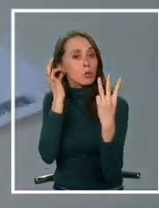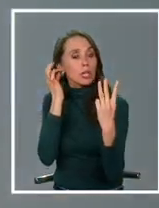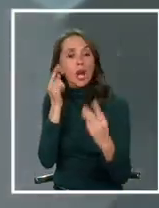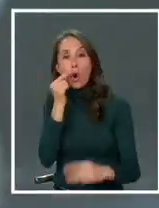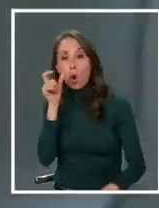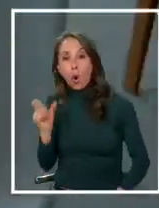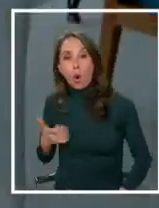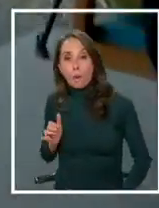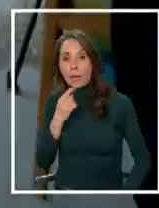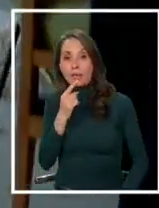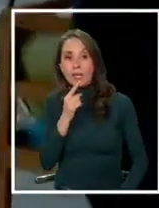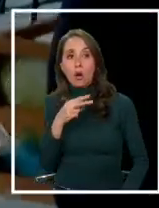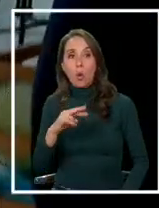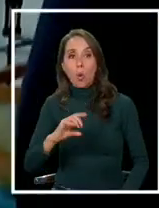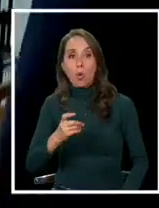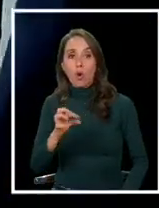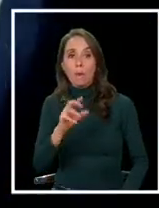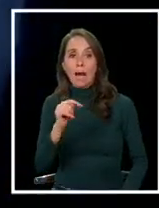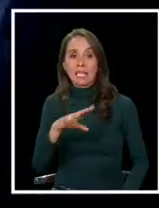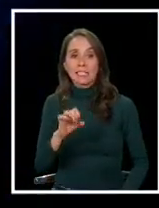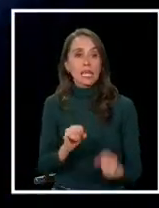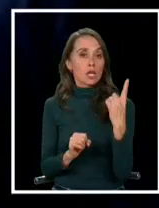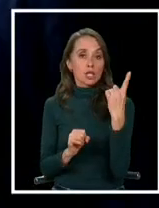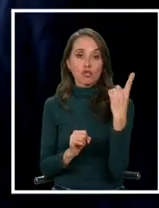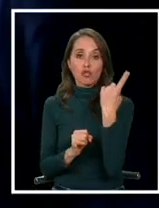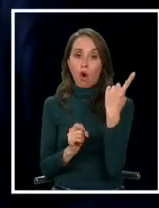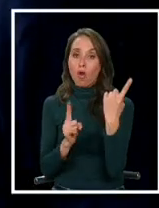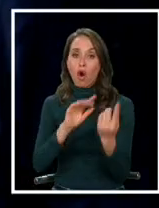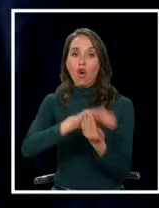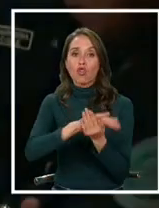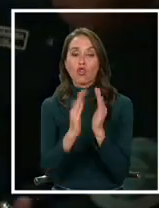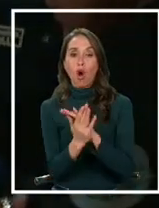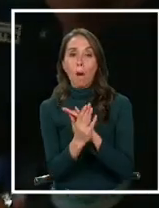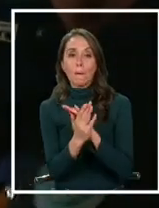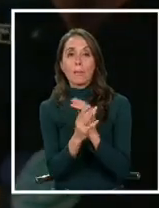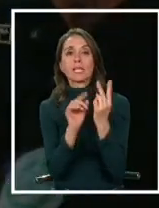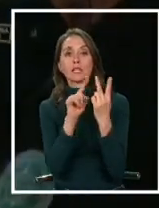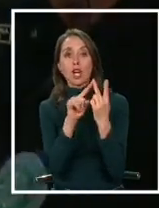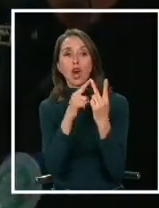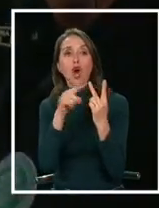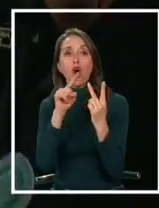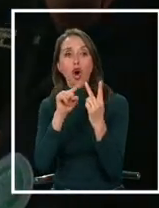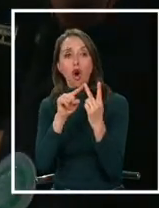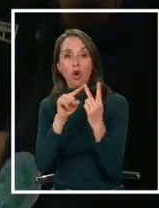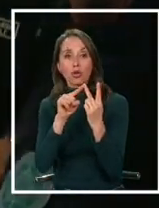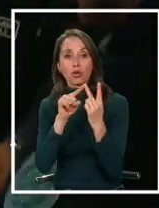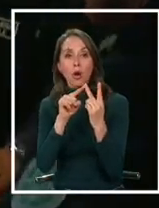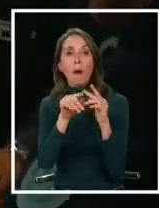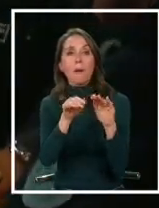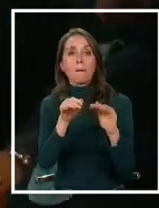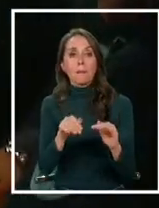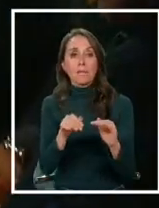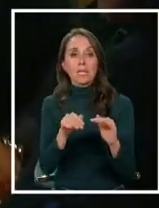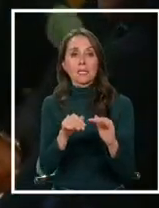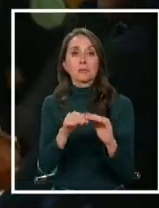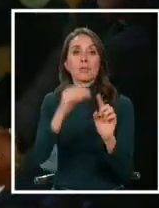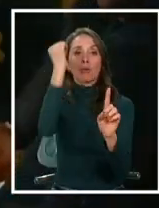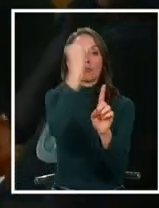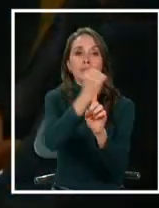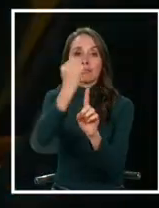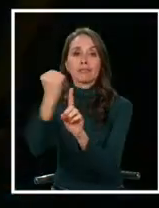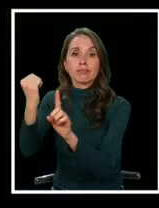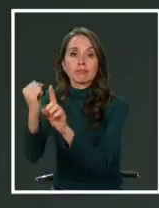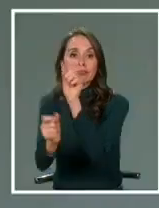sospecha de que Hugo pastén pudo actuar con un cómplice O al menos que otro sujeto pudo cometer el mismo tipo de